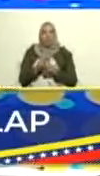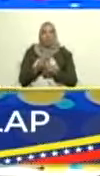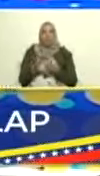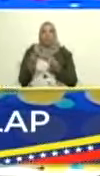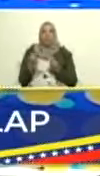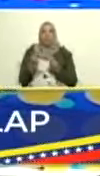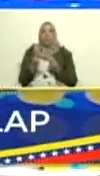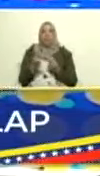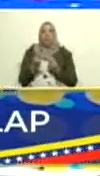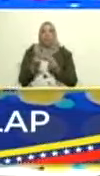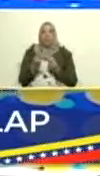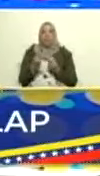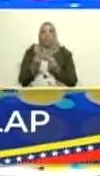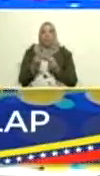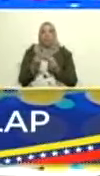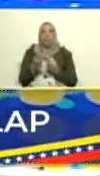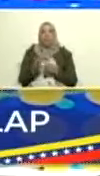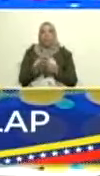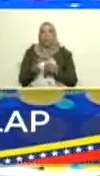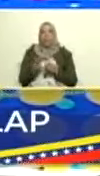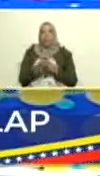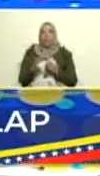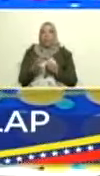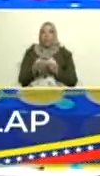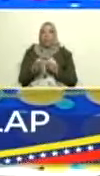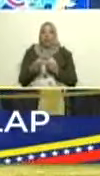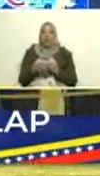mucho. Ministro Castro Soteldo,